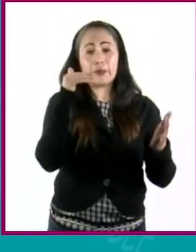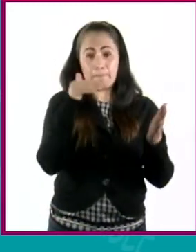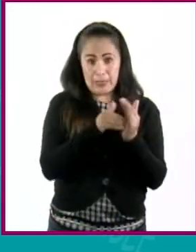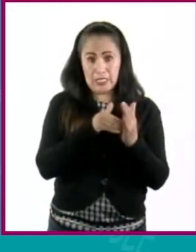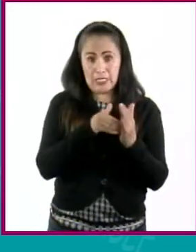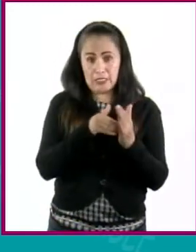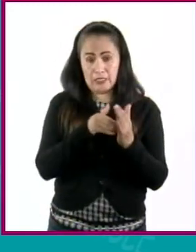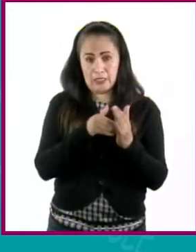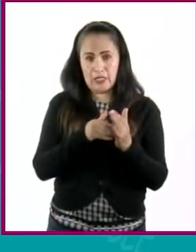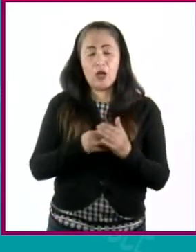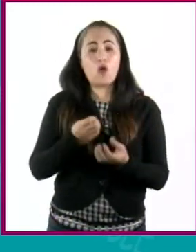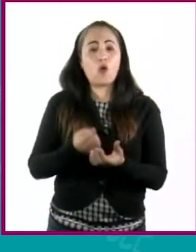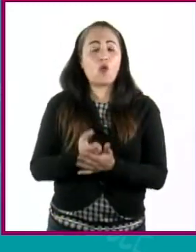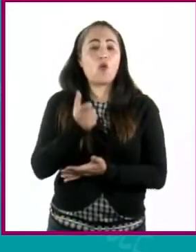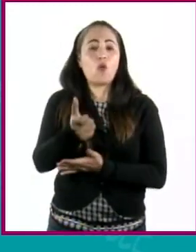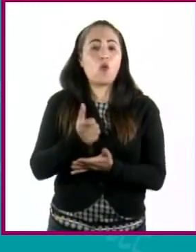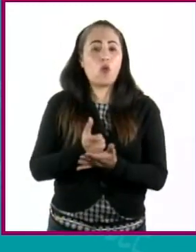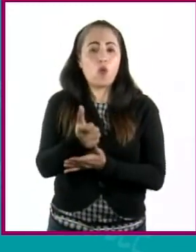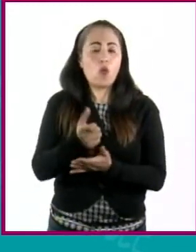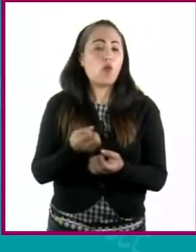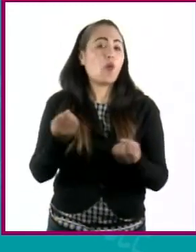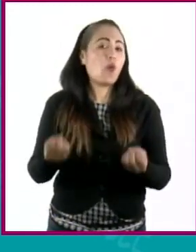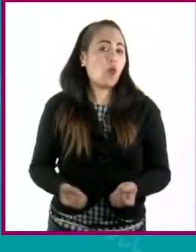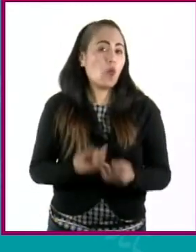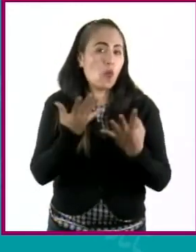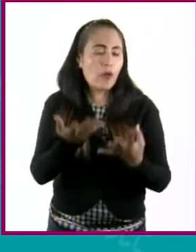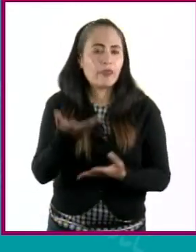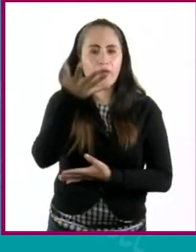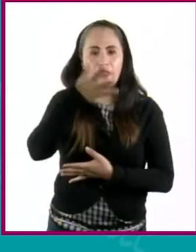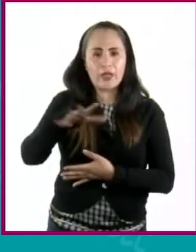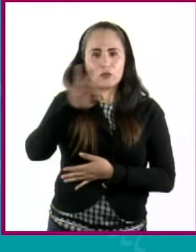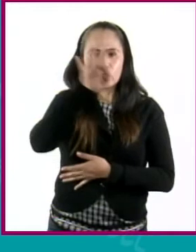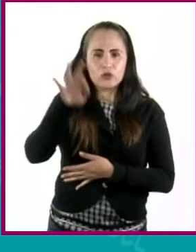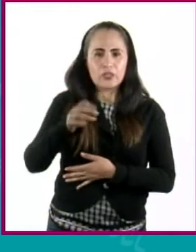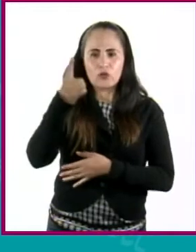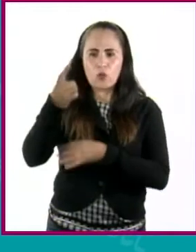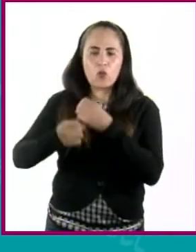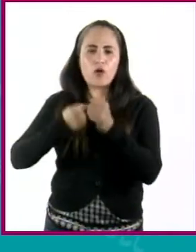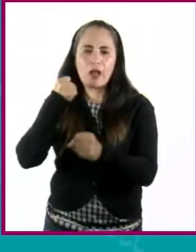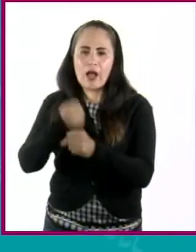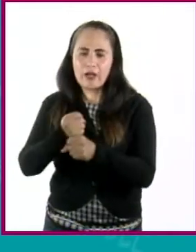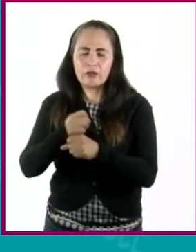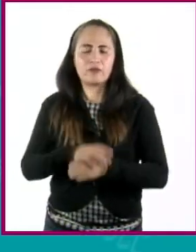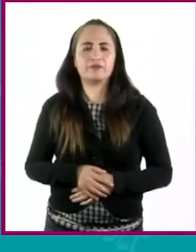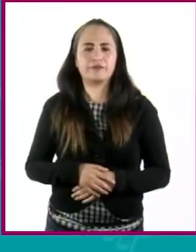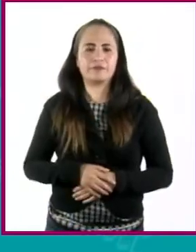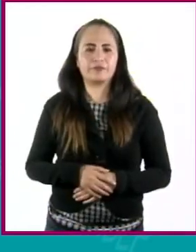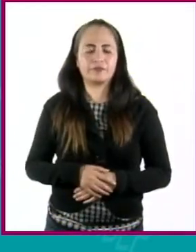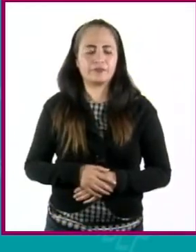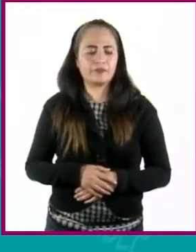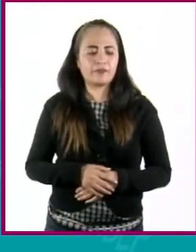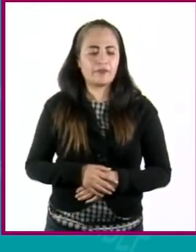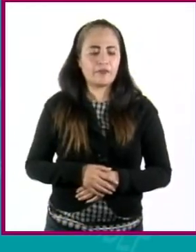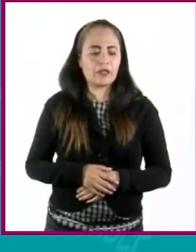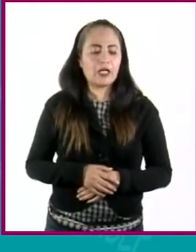se realizarán 6 pagos mensuales con un interés del 10% anual, entonces el costo total será de